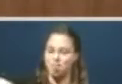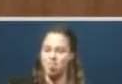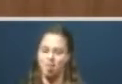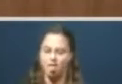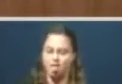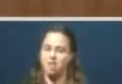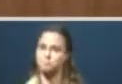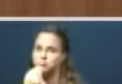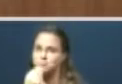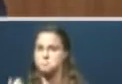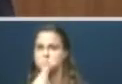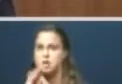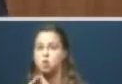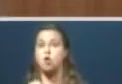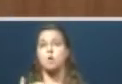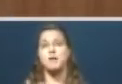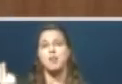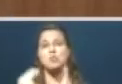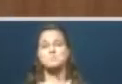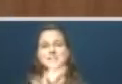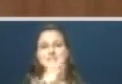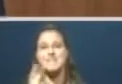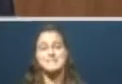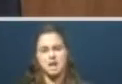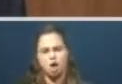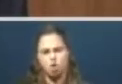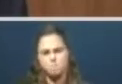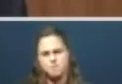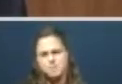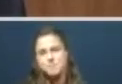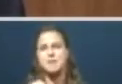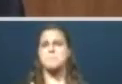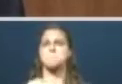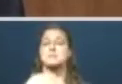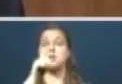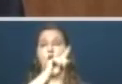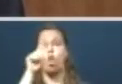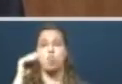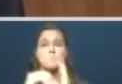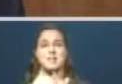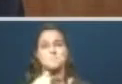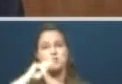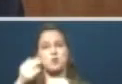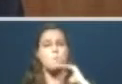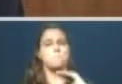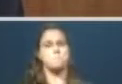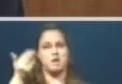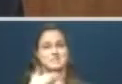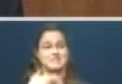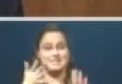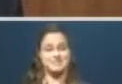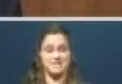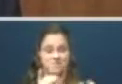2017 se prevé incrementar la cifra de negocio del sector hasta superar los 11.000 millones de euros aumentar en un 15% el valor de las